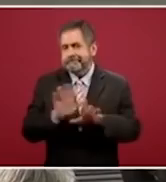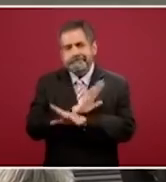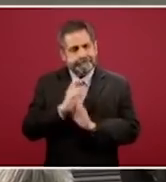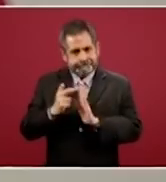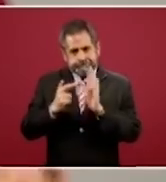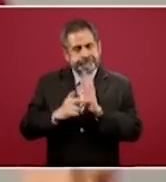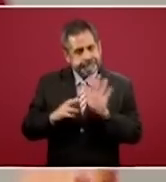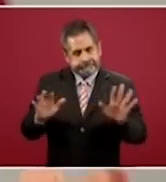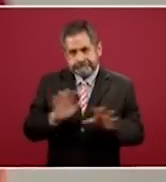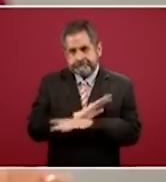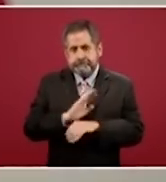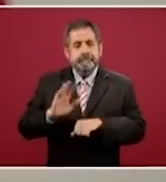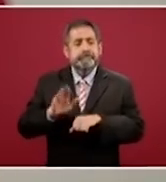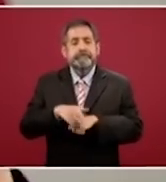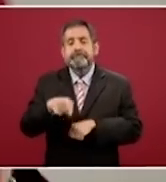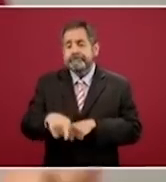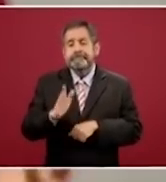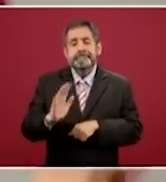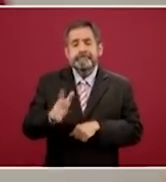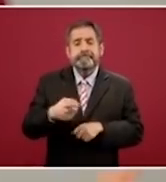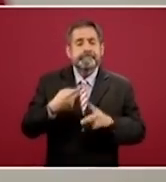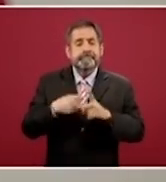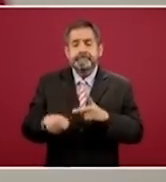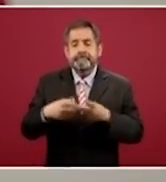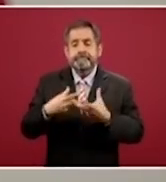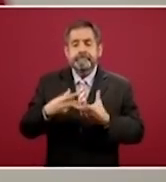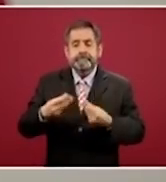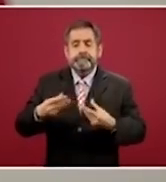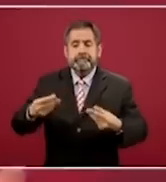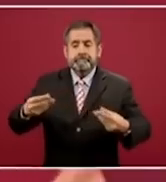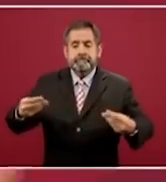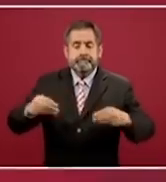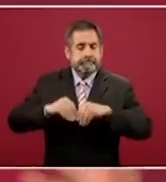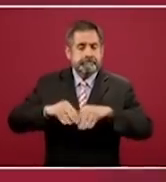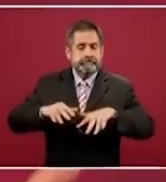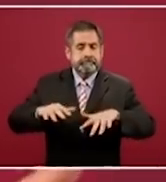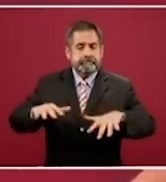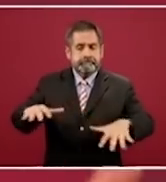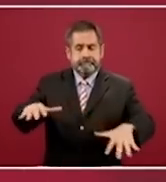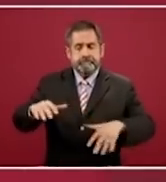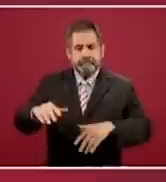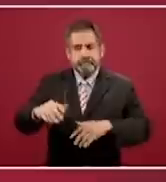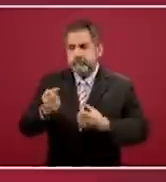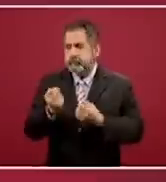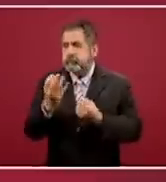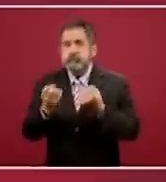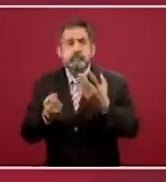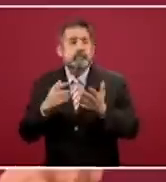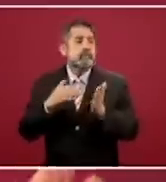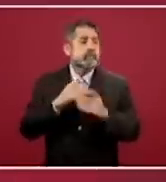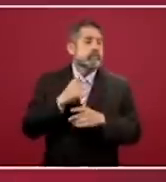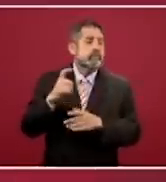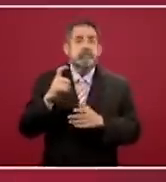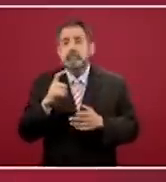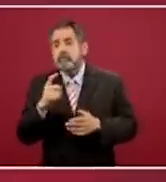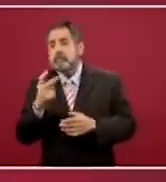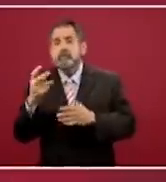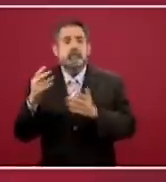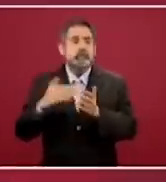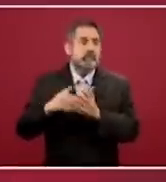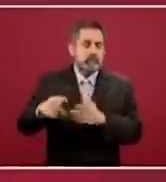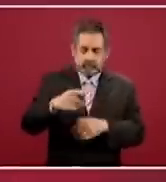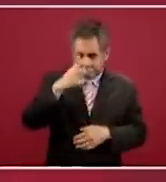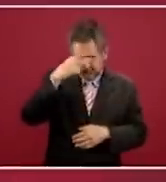necesariamente porque el fenómeno empieza a ser más y más grande. Hay ya cientos de casos, como hemos dicho, habrá en su momento en